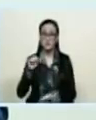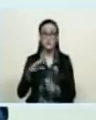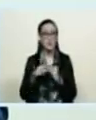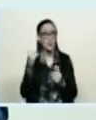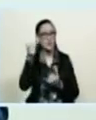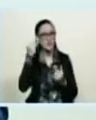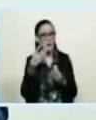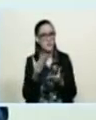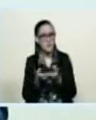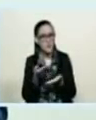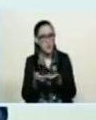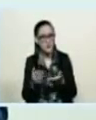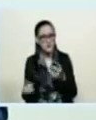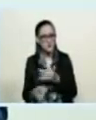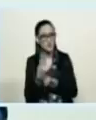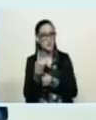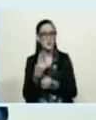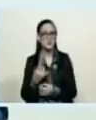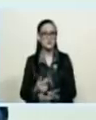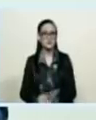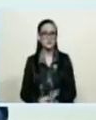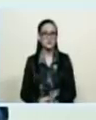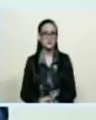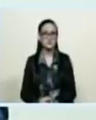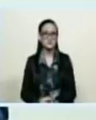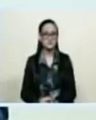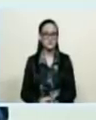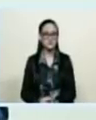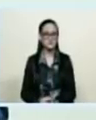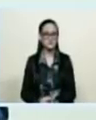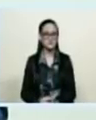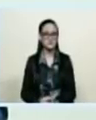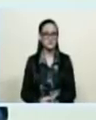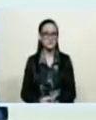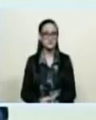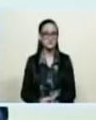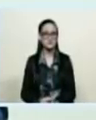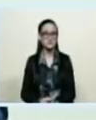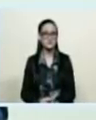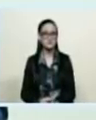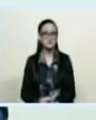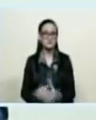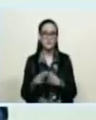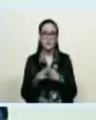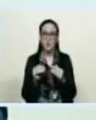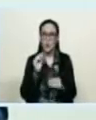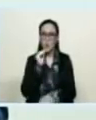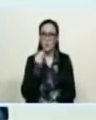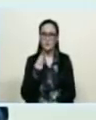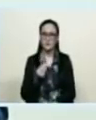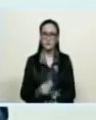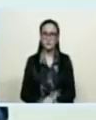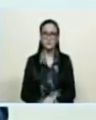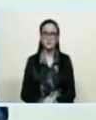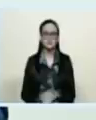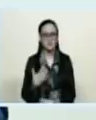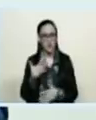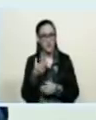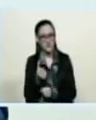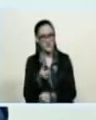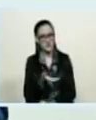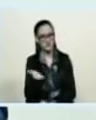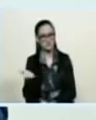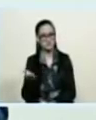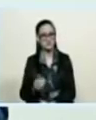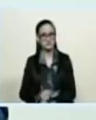las ideas y propuestas que van surgiendo, Uber, Carlos Quinto, compañero, todas de la juventud. Confío en ustedes,